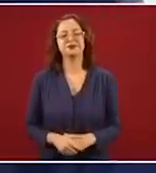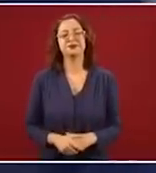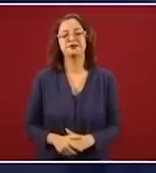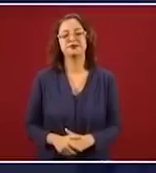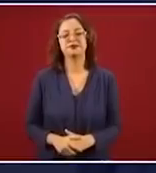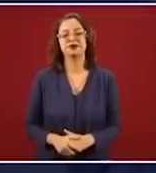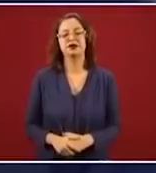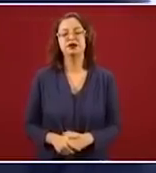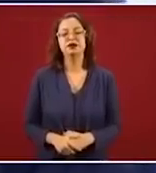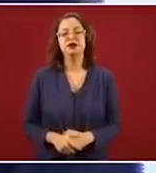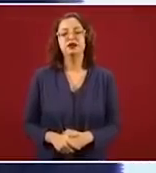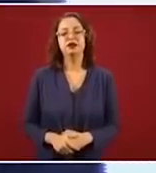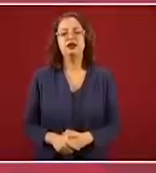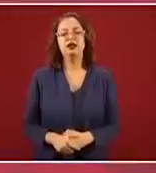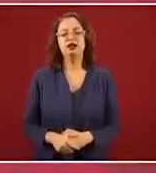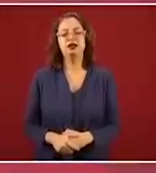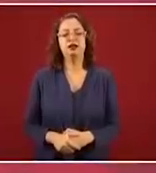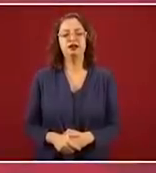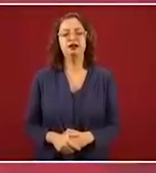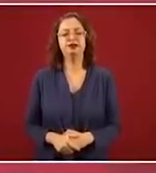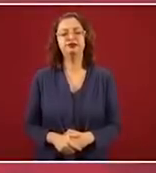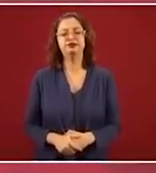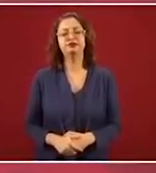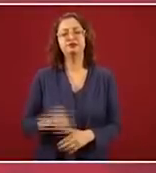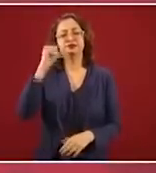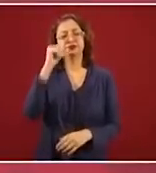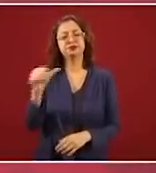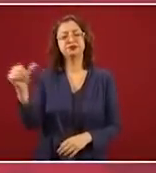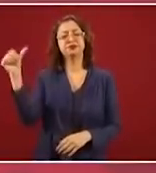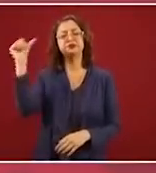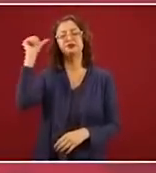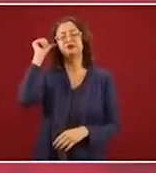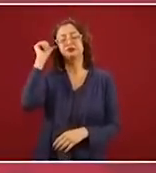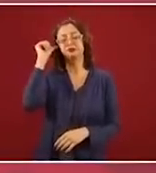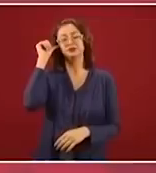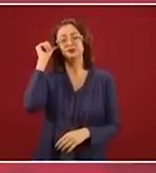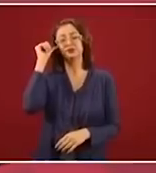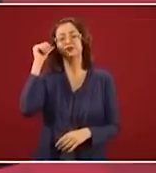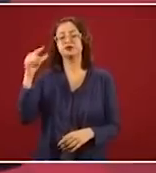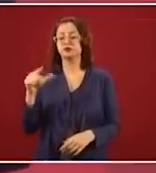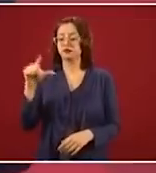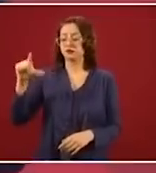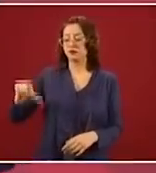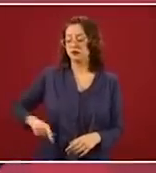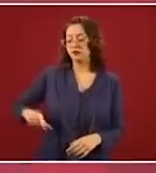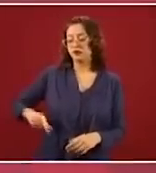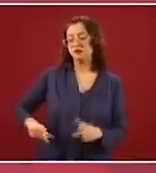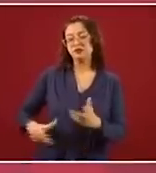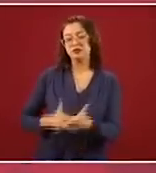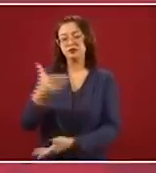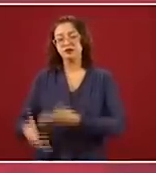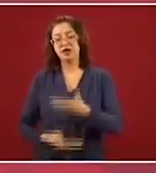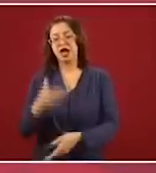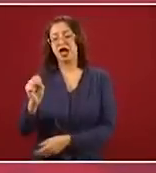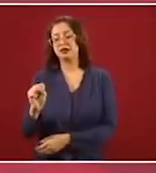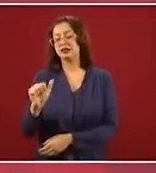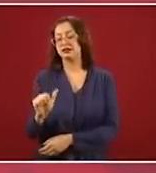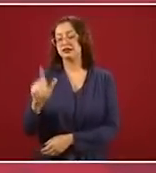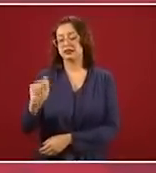Ayer tuve una reunión con todos los servidores públicos del SAT.